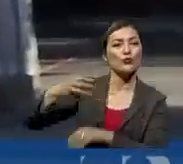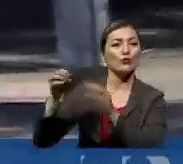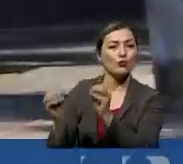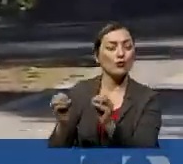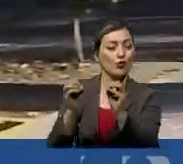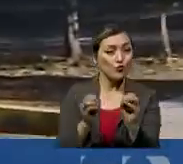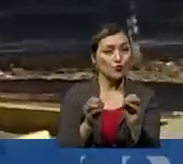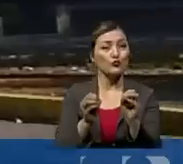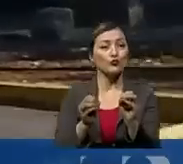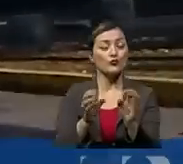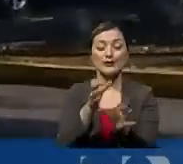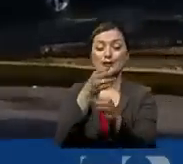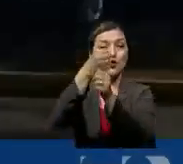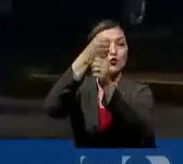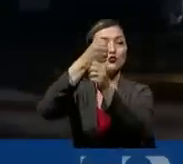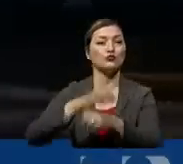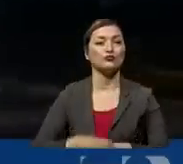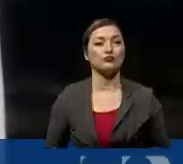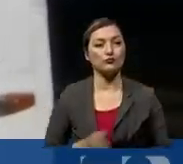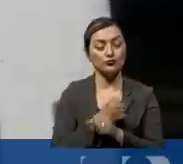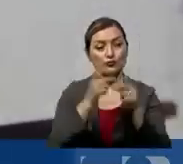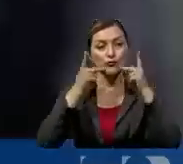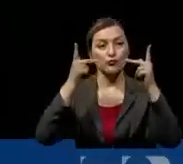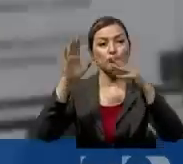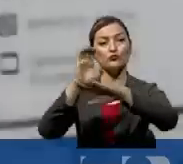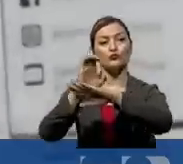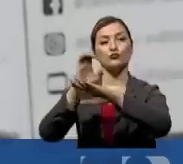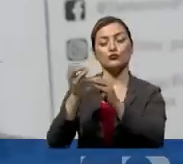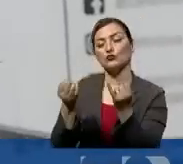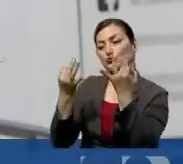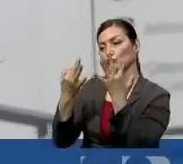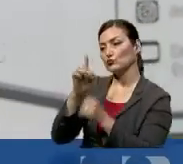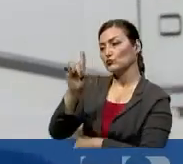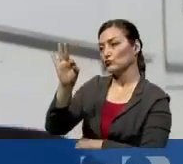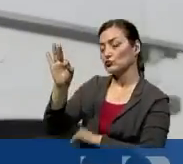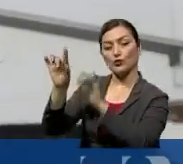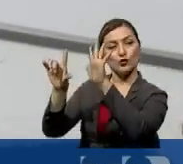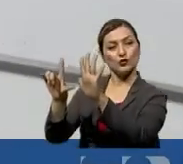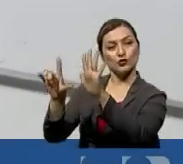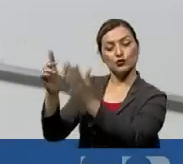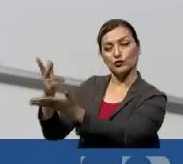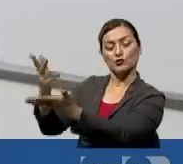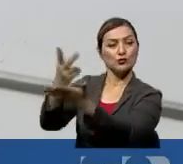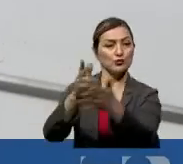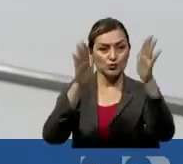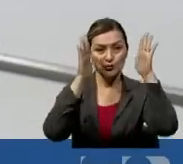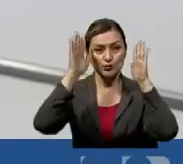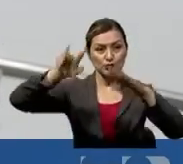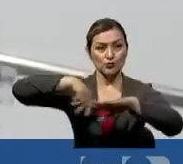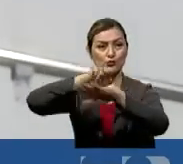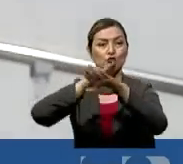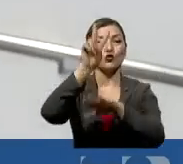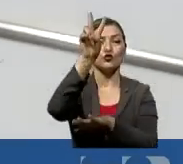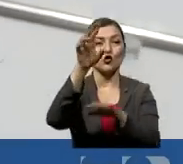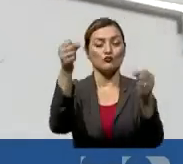ordenado y principalmente seguro. La Defensoría Pública del Ecuador cuenta con 197 puntos de atención a nivel nacional, cuenta también con dos